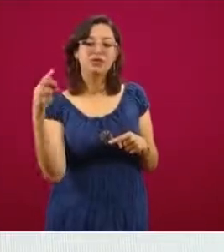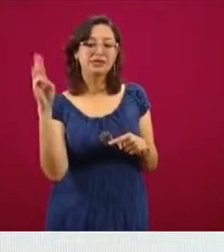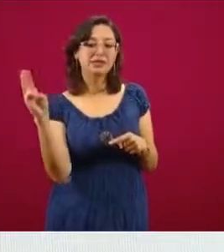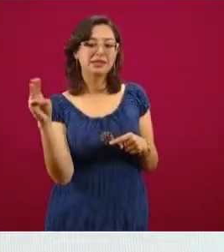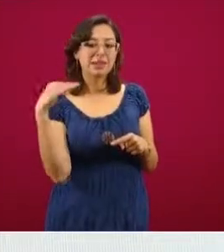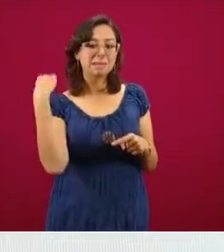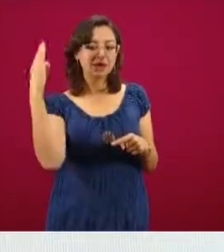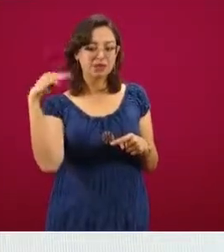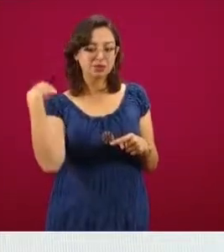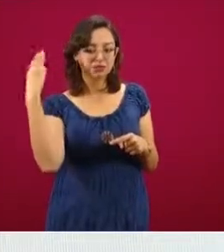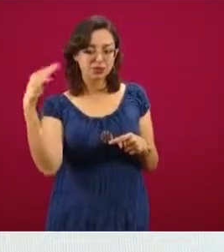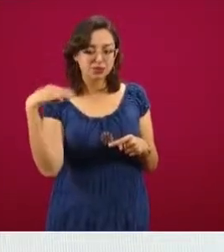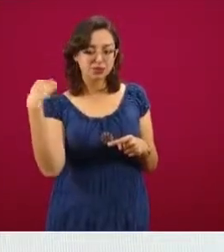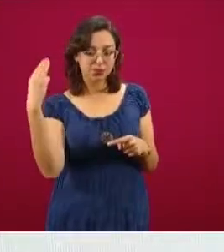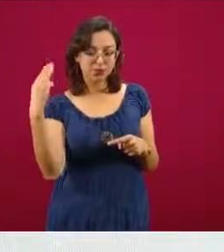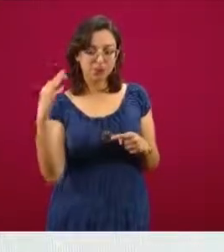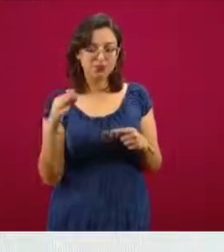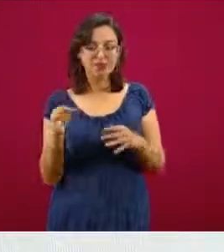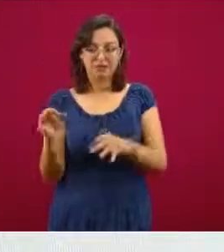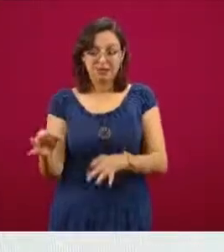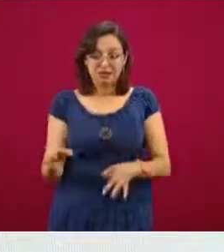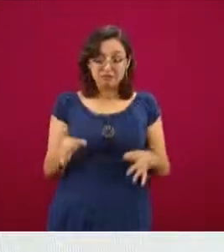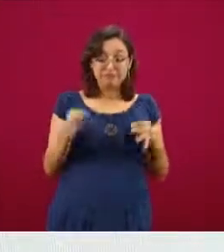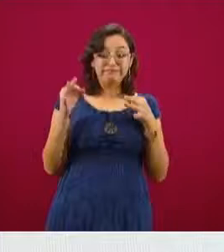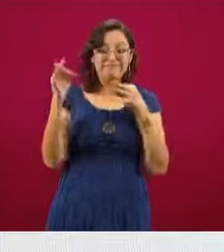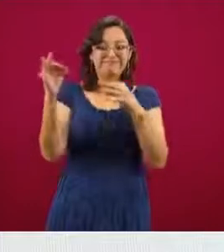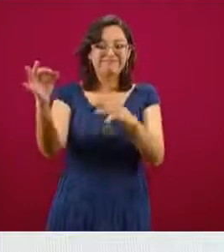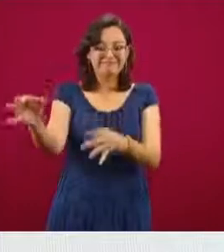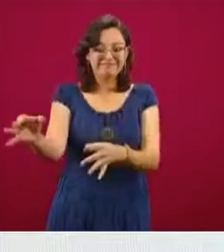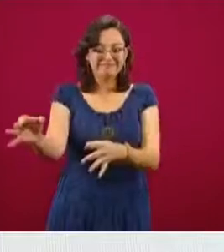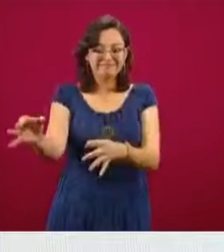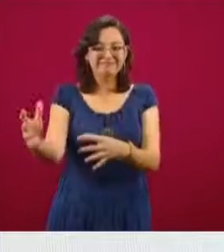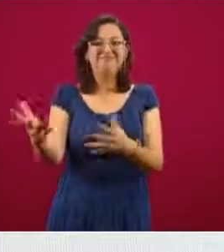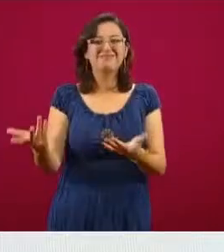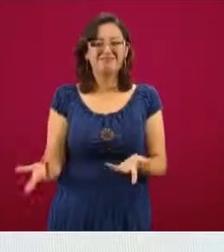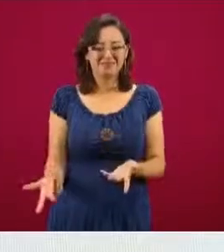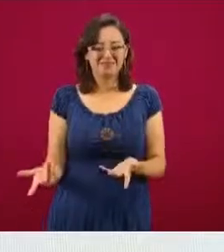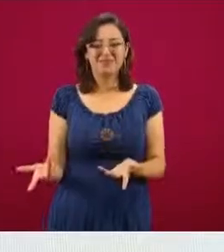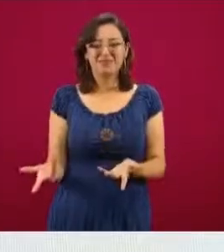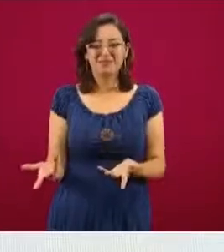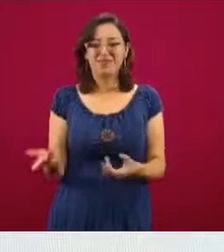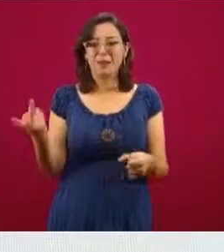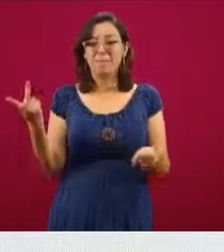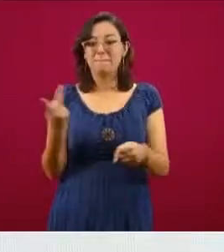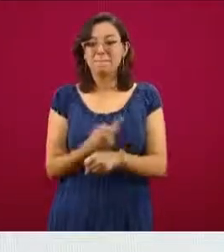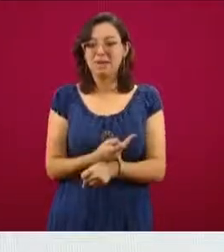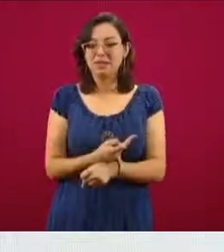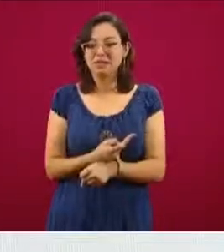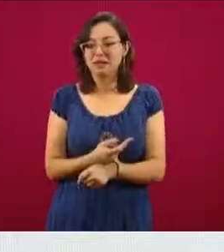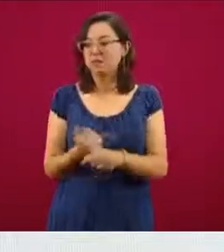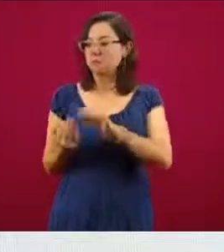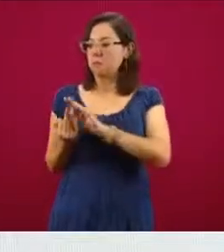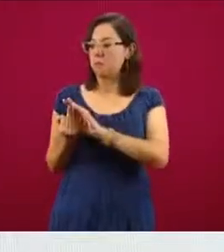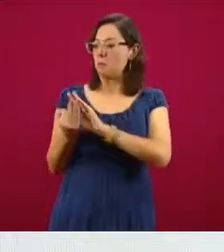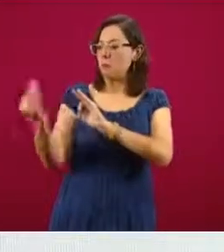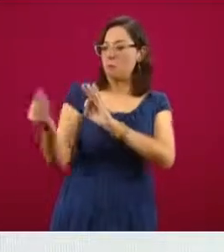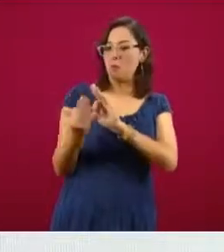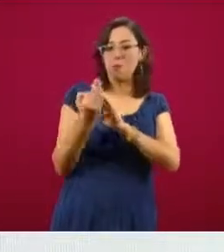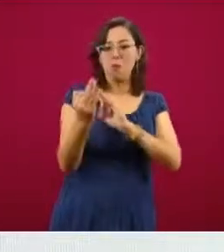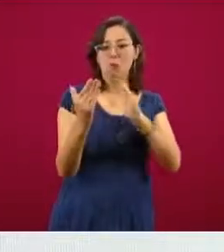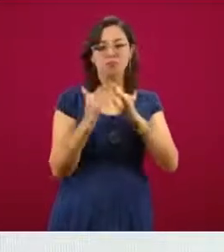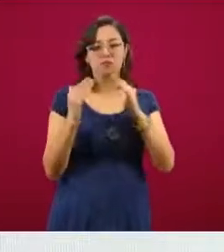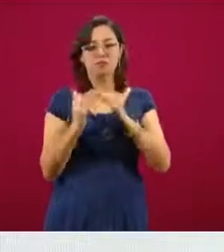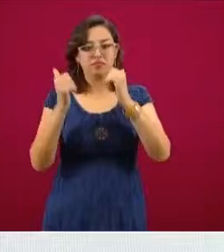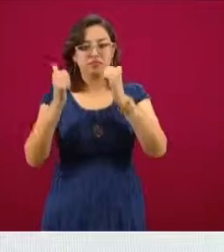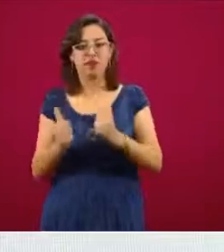marzo. Entonces, en el momento en que ya se instauraron las medidas de la Jornada Nacional de Sana Distancia, la